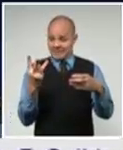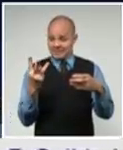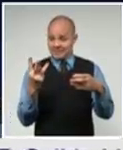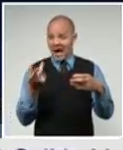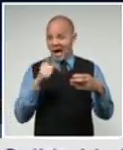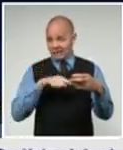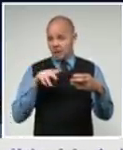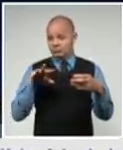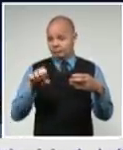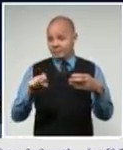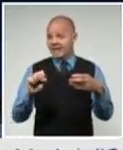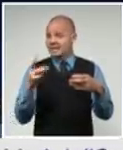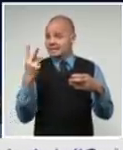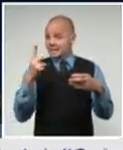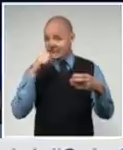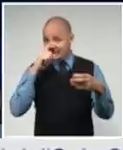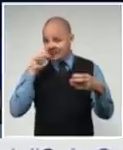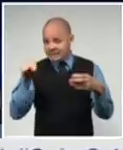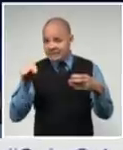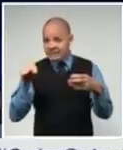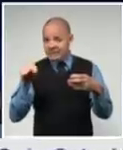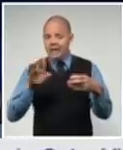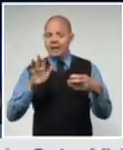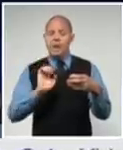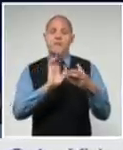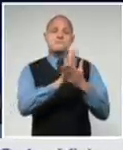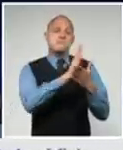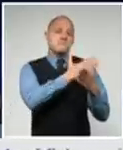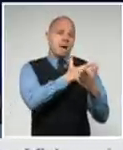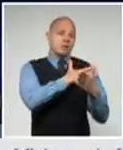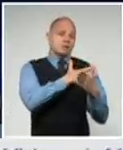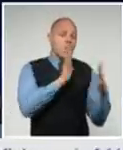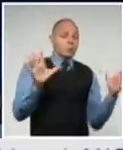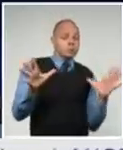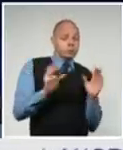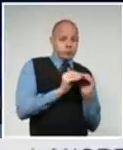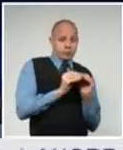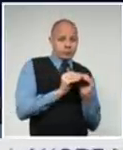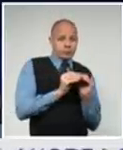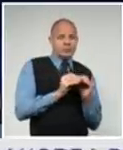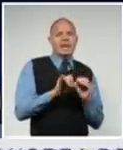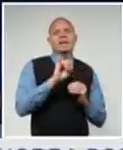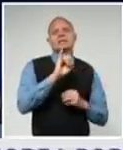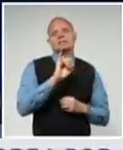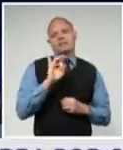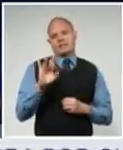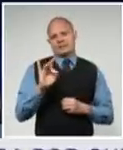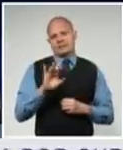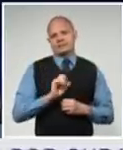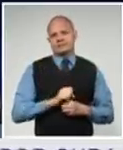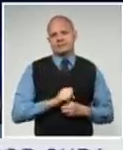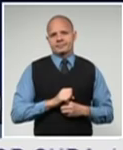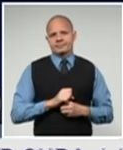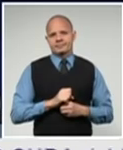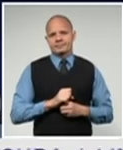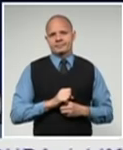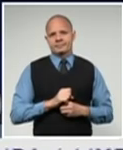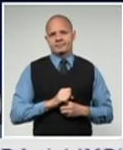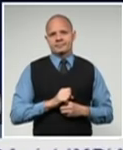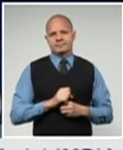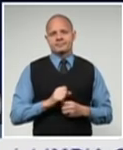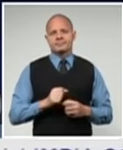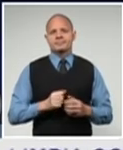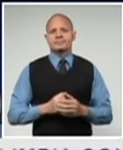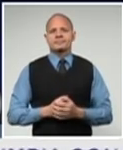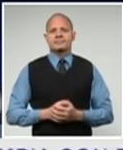acumulan 615 niños jóvenes que han sido diagnosticados con la enfermedad en